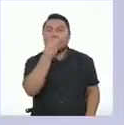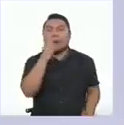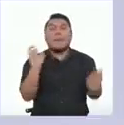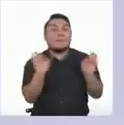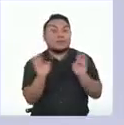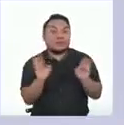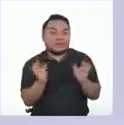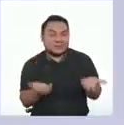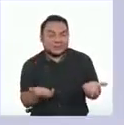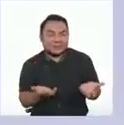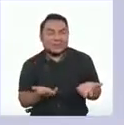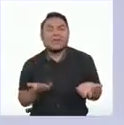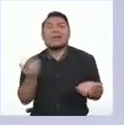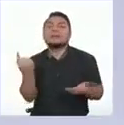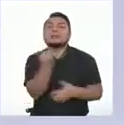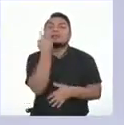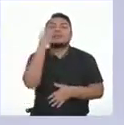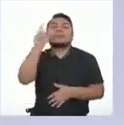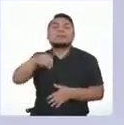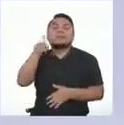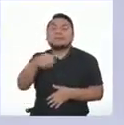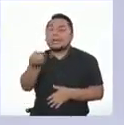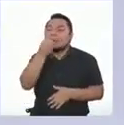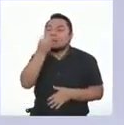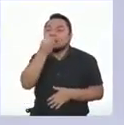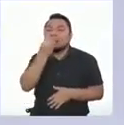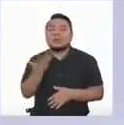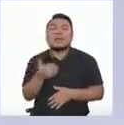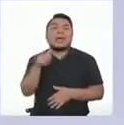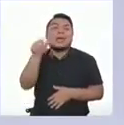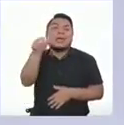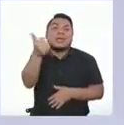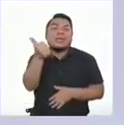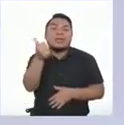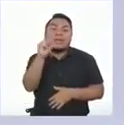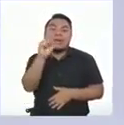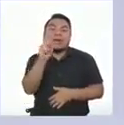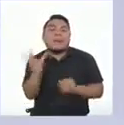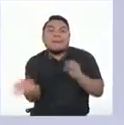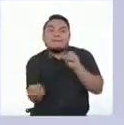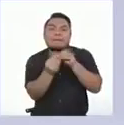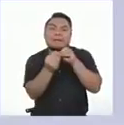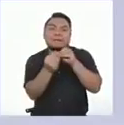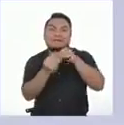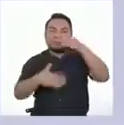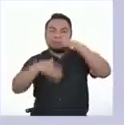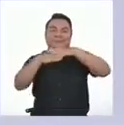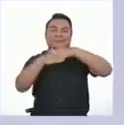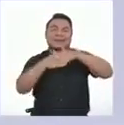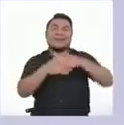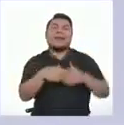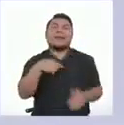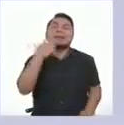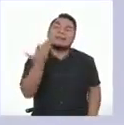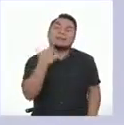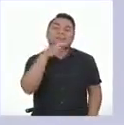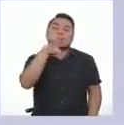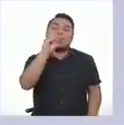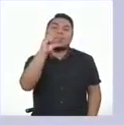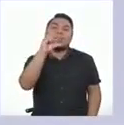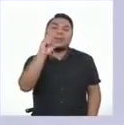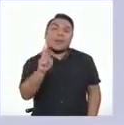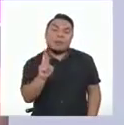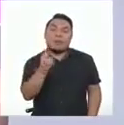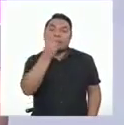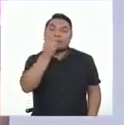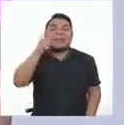proteína. Y solo necesitan consumir 10 gramos más para llegar a los 50 gramos que necesitan